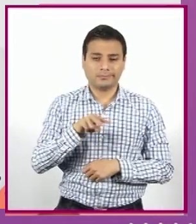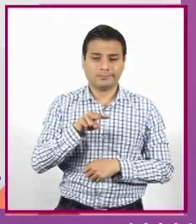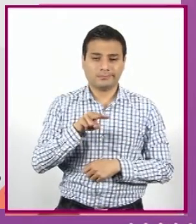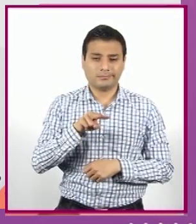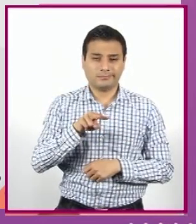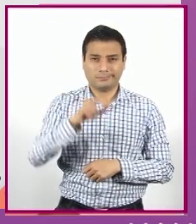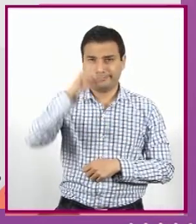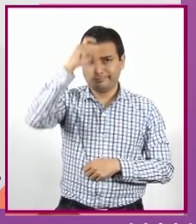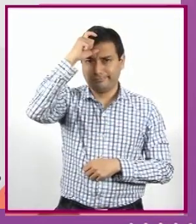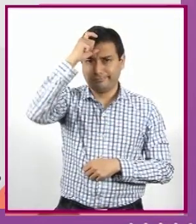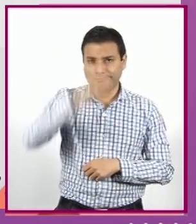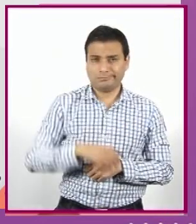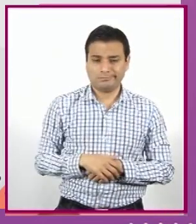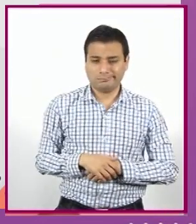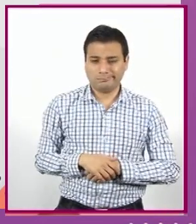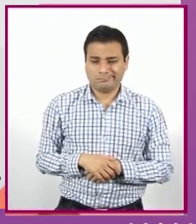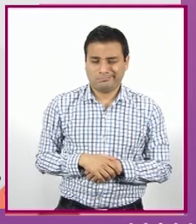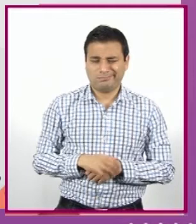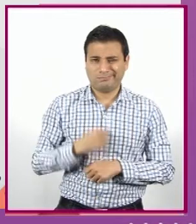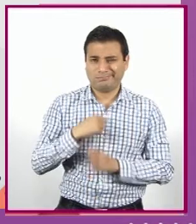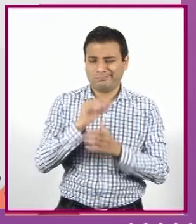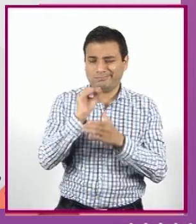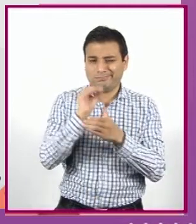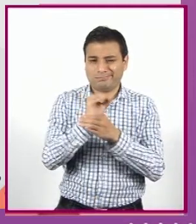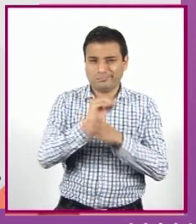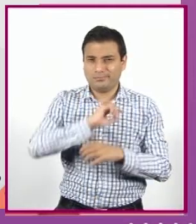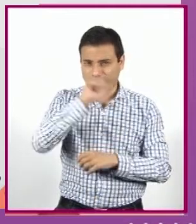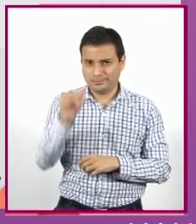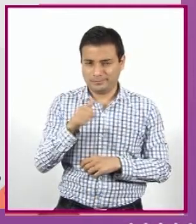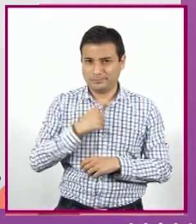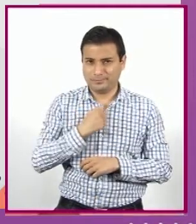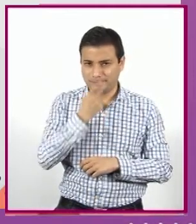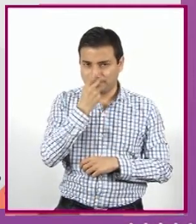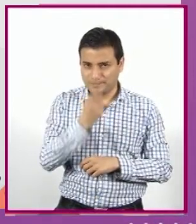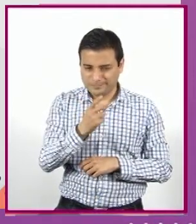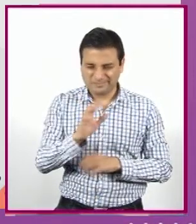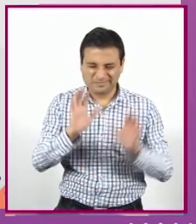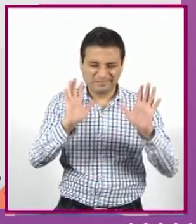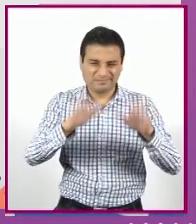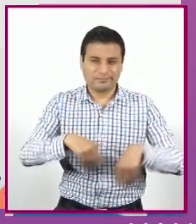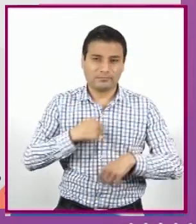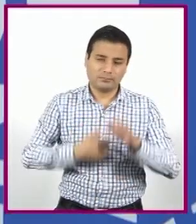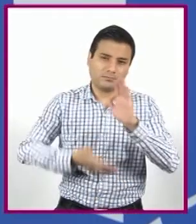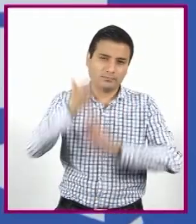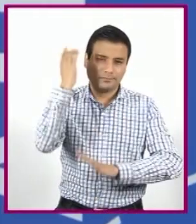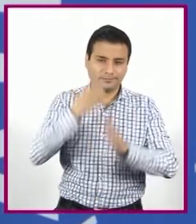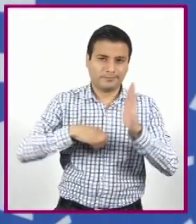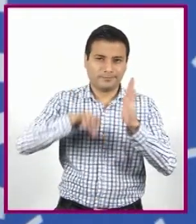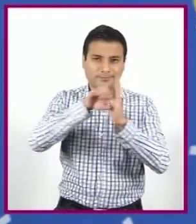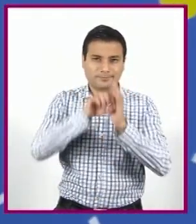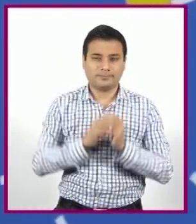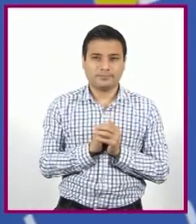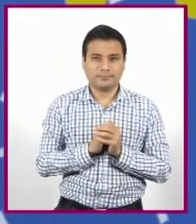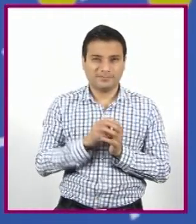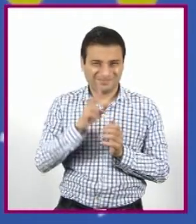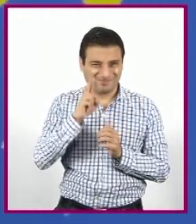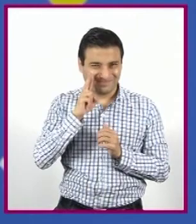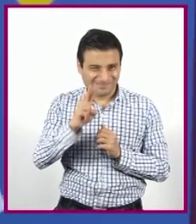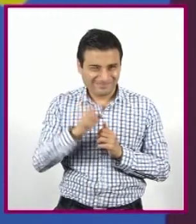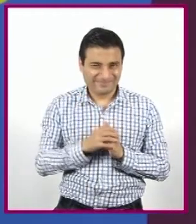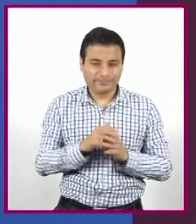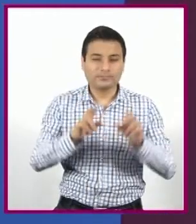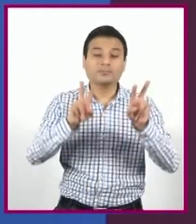cariño. Olvídalo. Finalmente le dije y me fui a mi cuarto. Como pudieron observar, el título